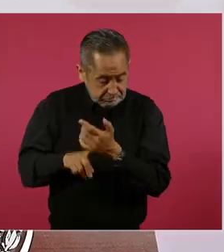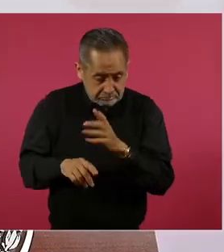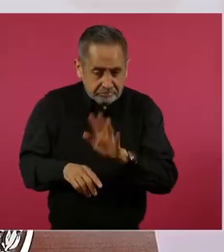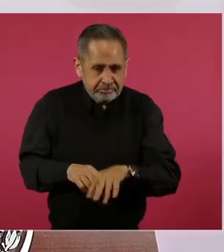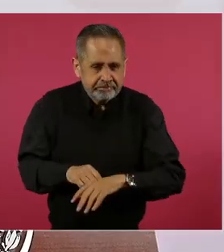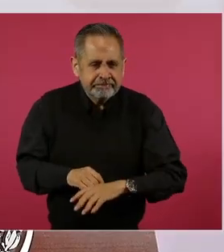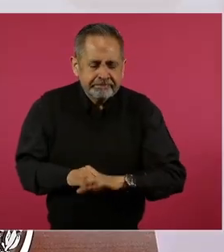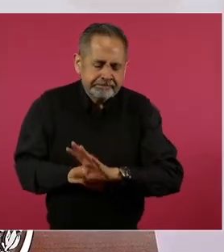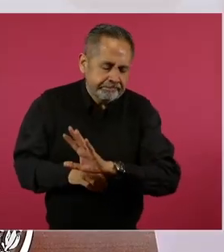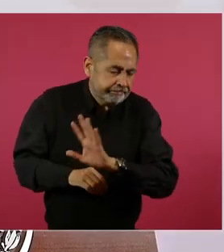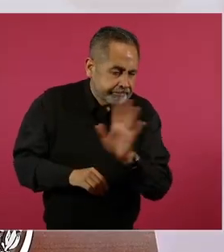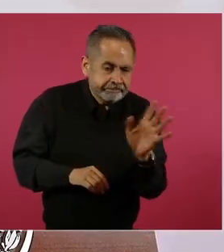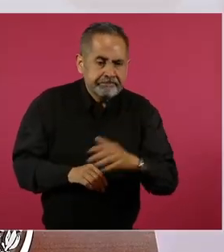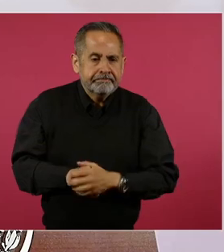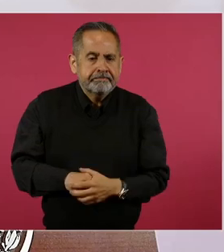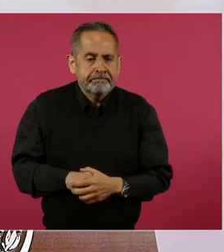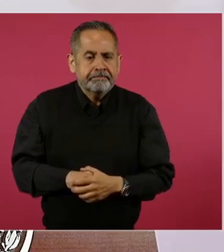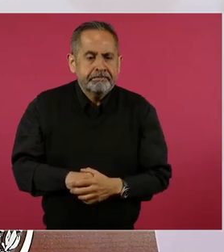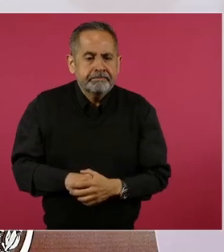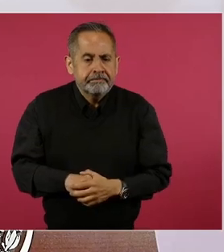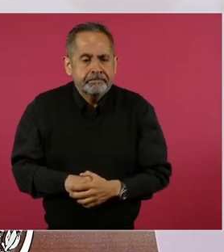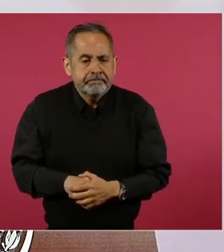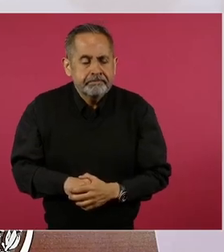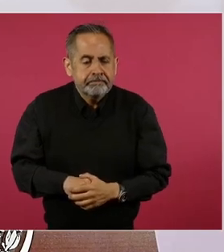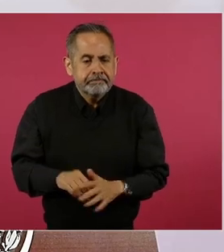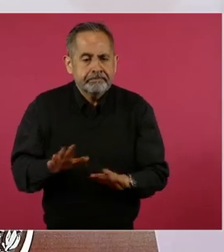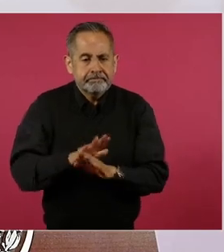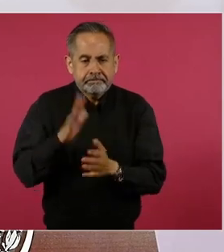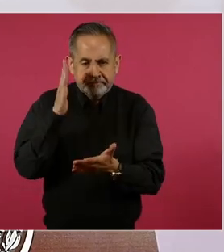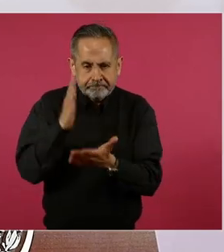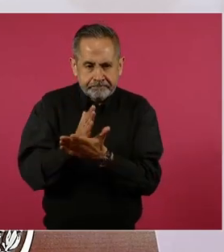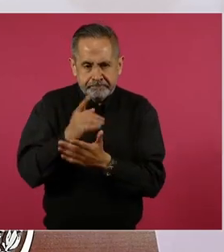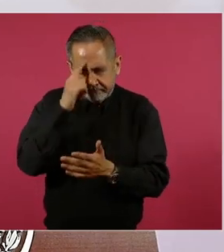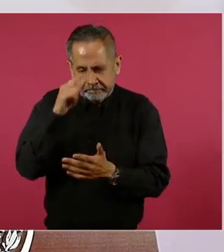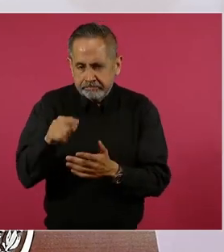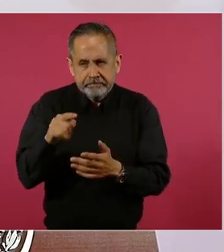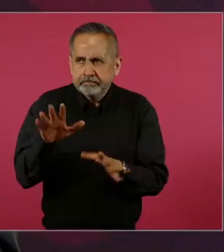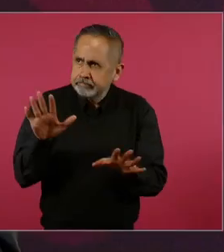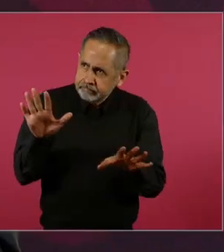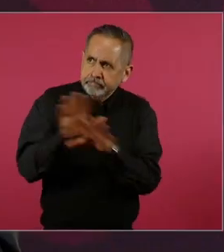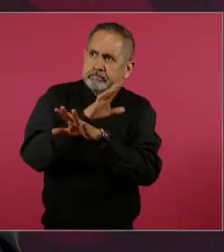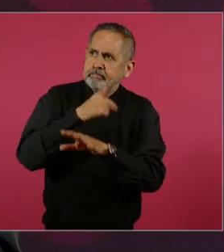Yo creo que ya debe